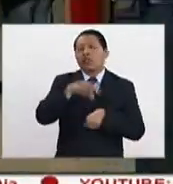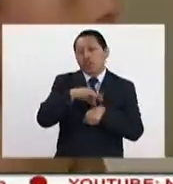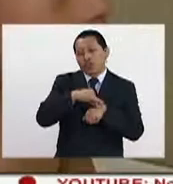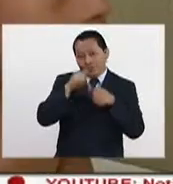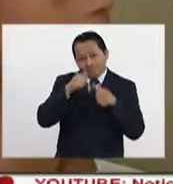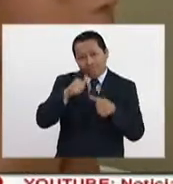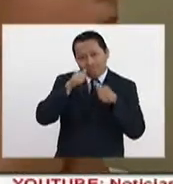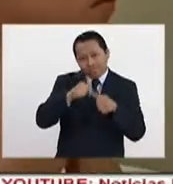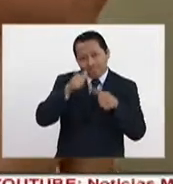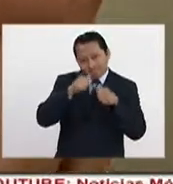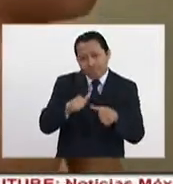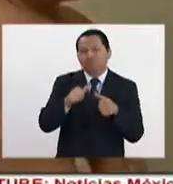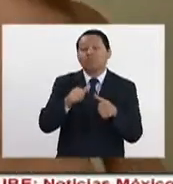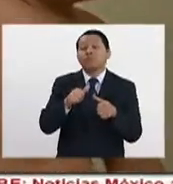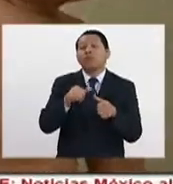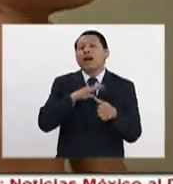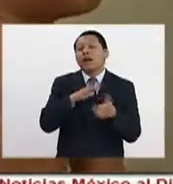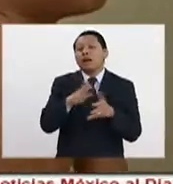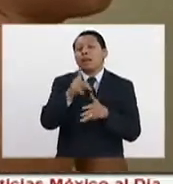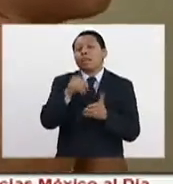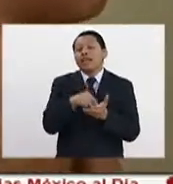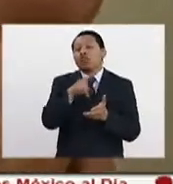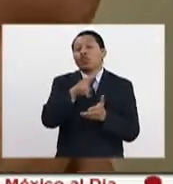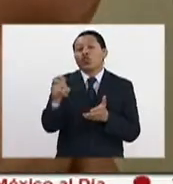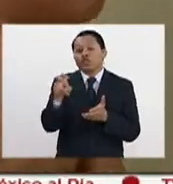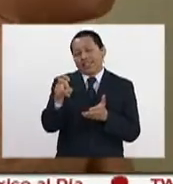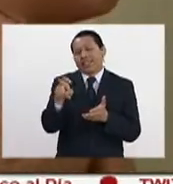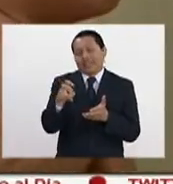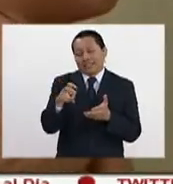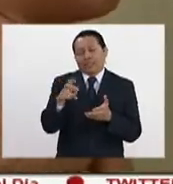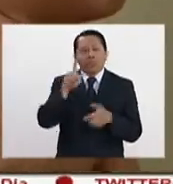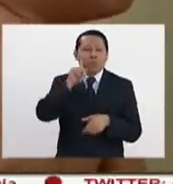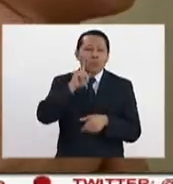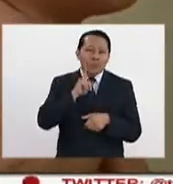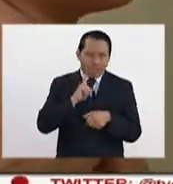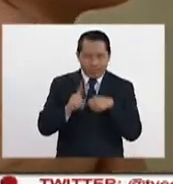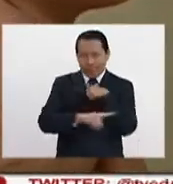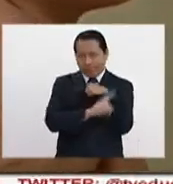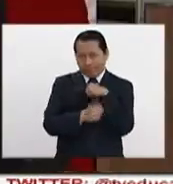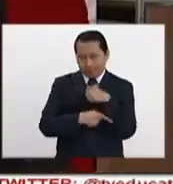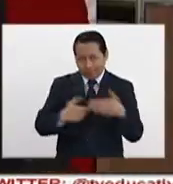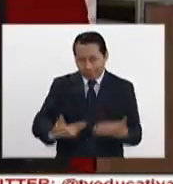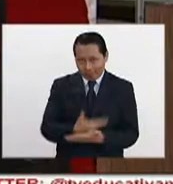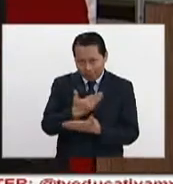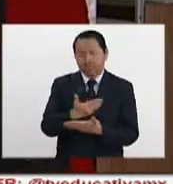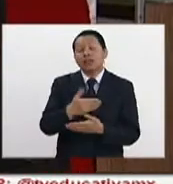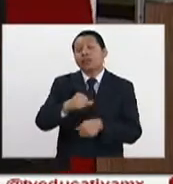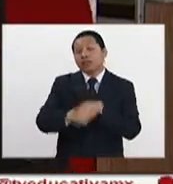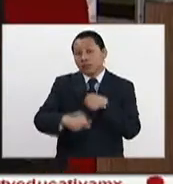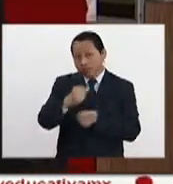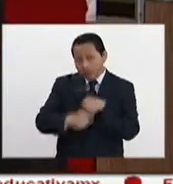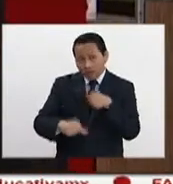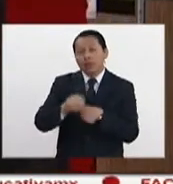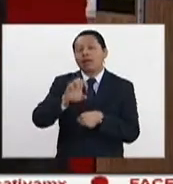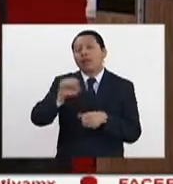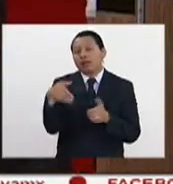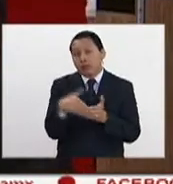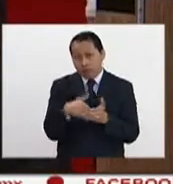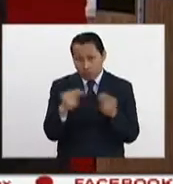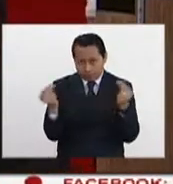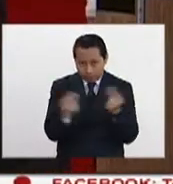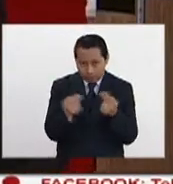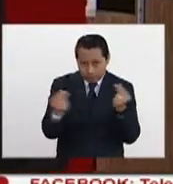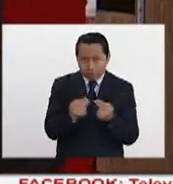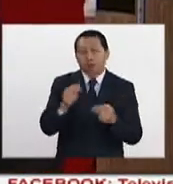atendemos alrededor de 1.200 partos, hacemos 4.000 operaciones, 60 mil urgencias,